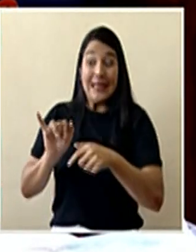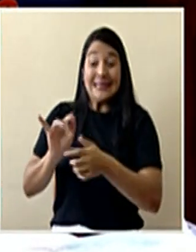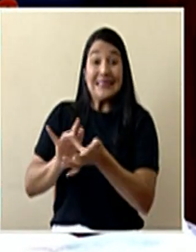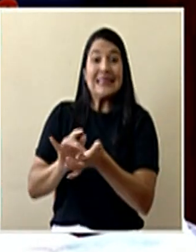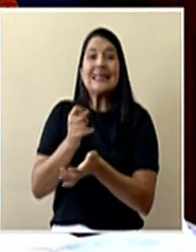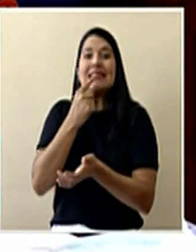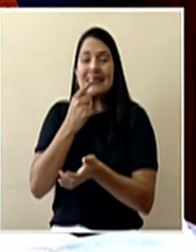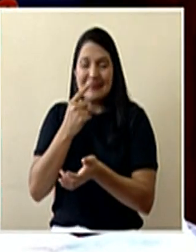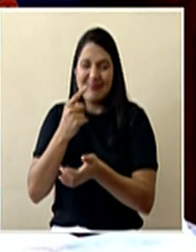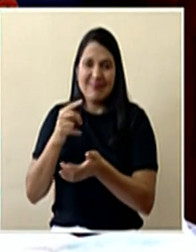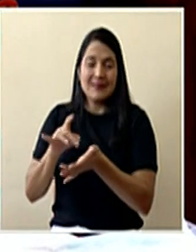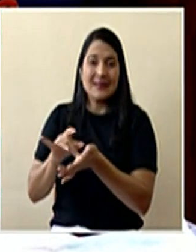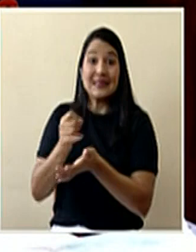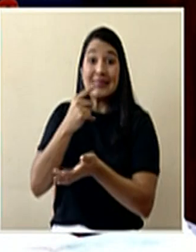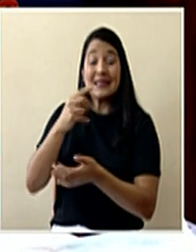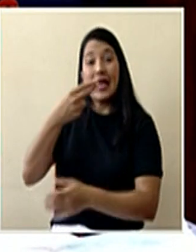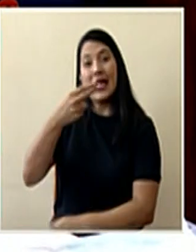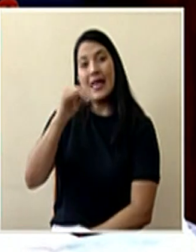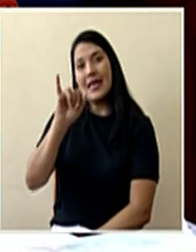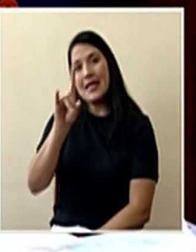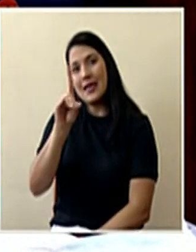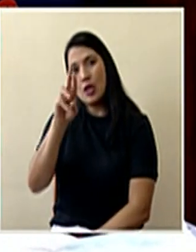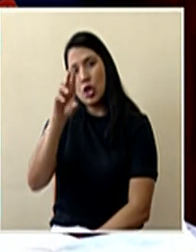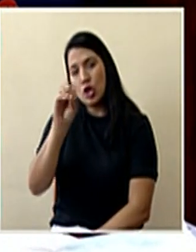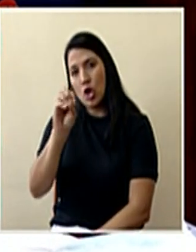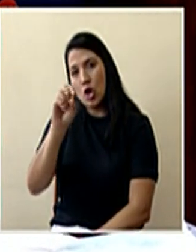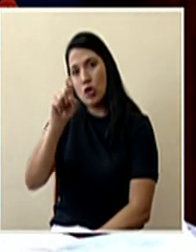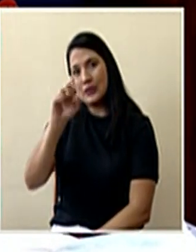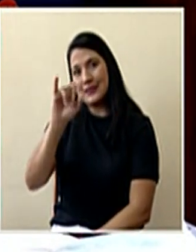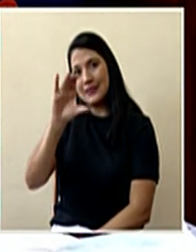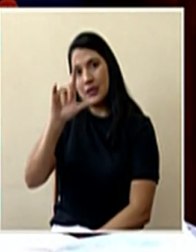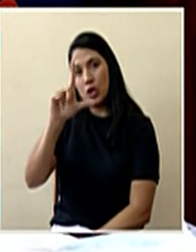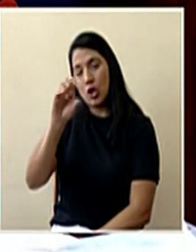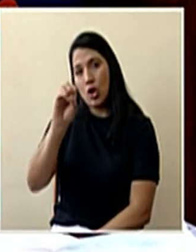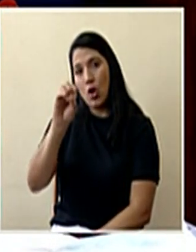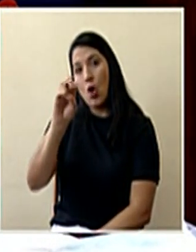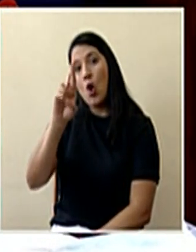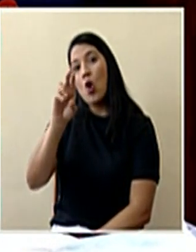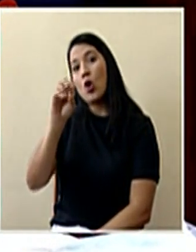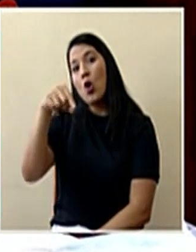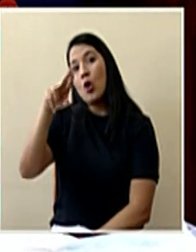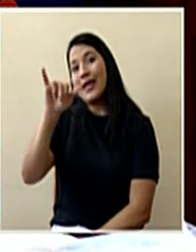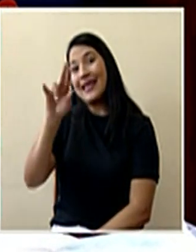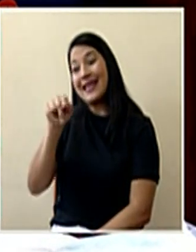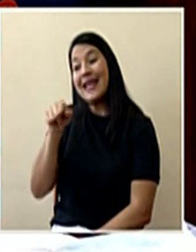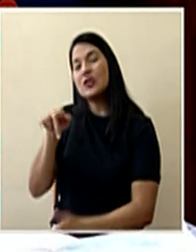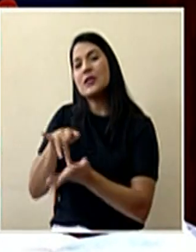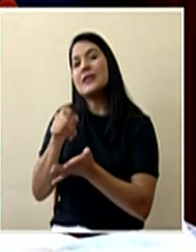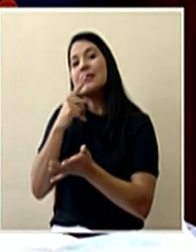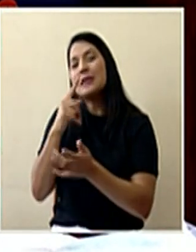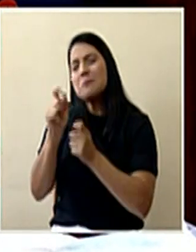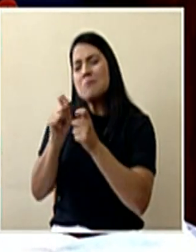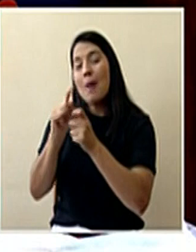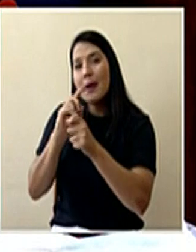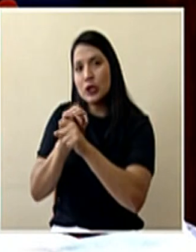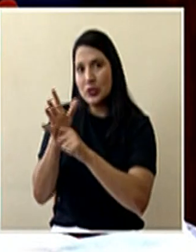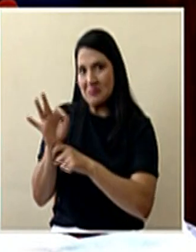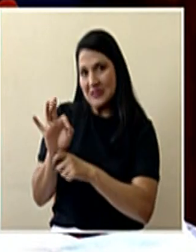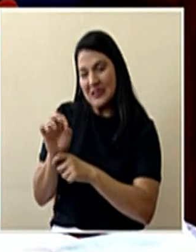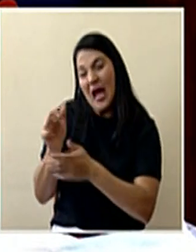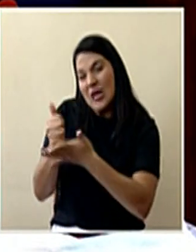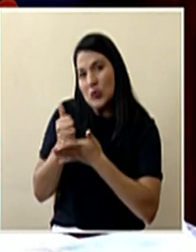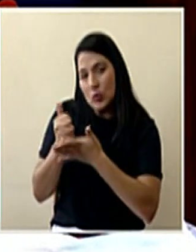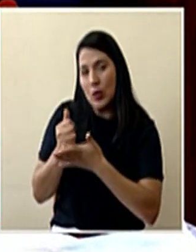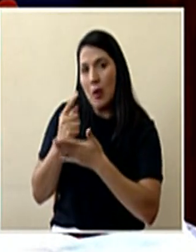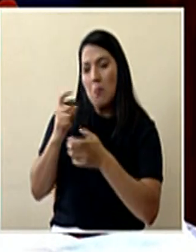yo quería agradecer profundamente al personal del INA, al personal del TEC, al personal de la UCR, al